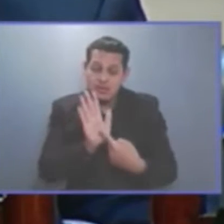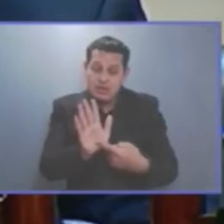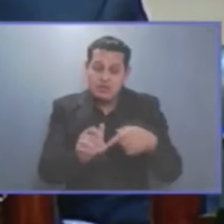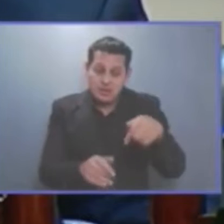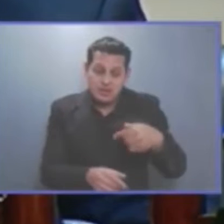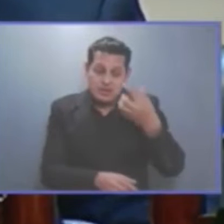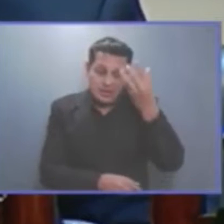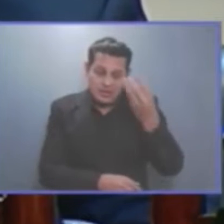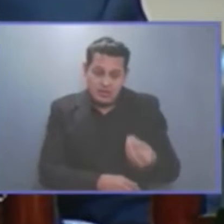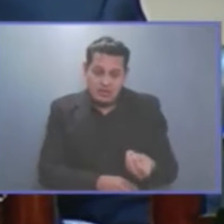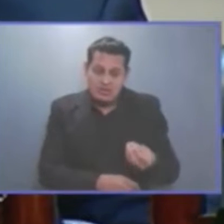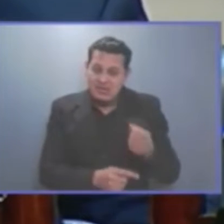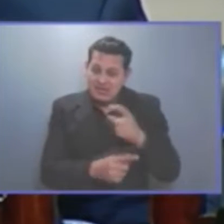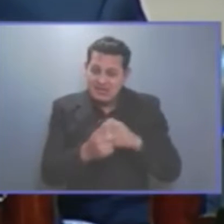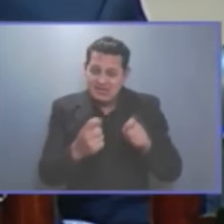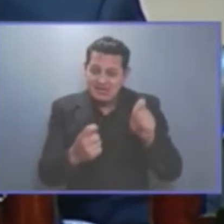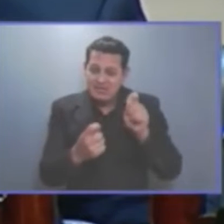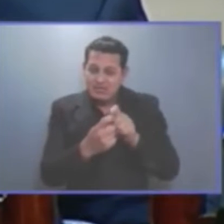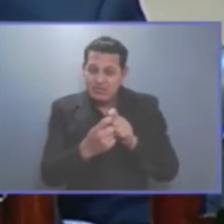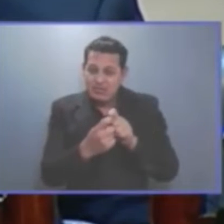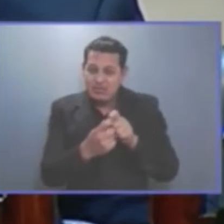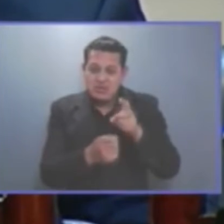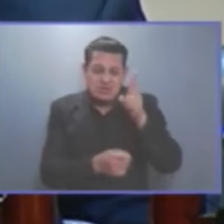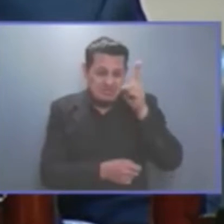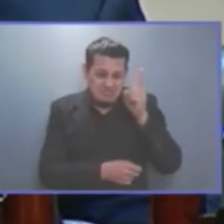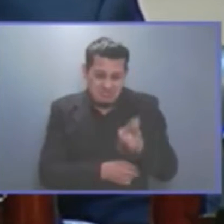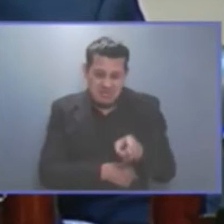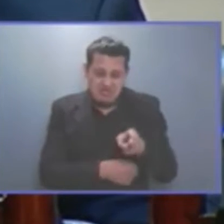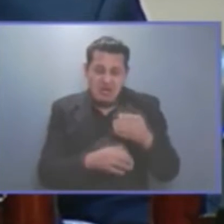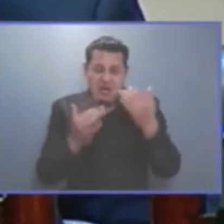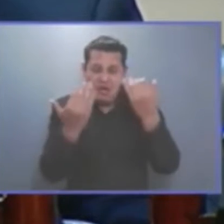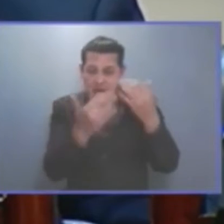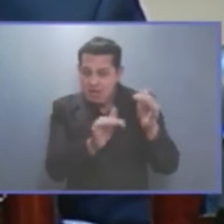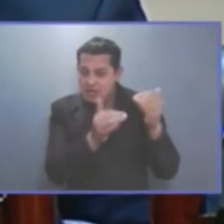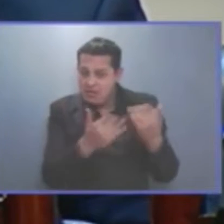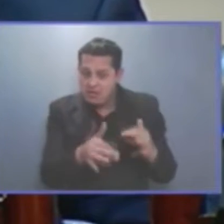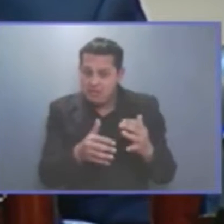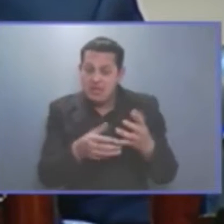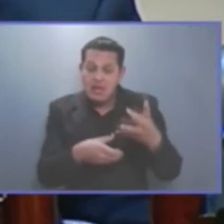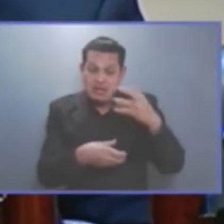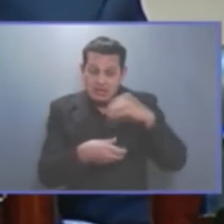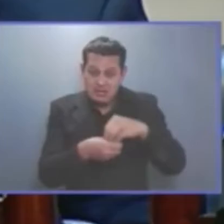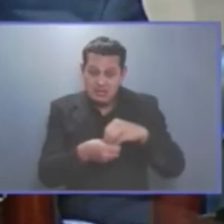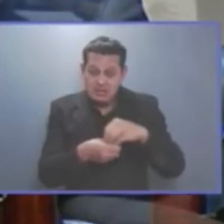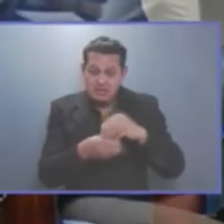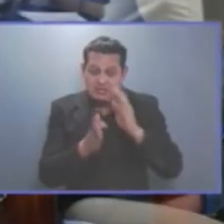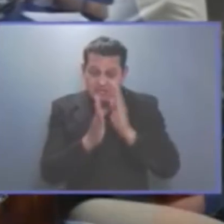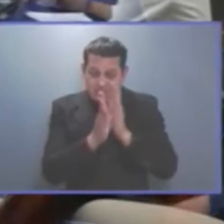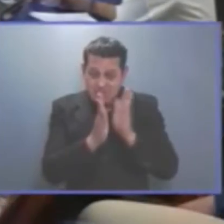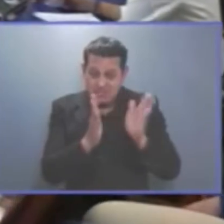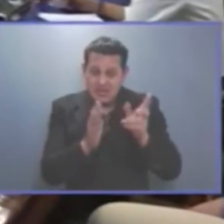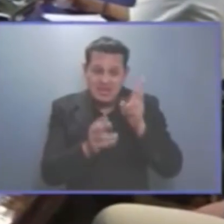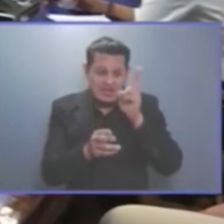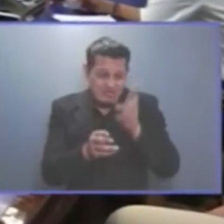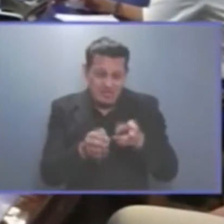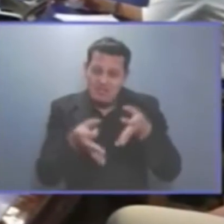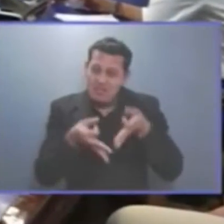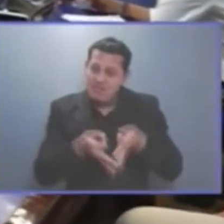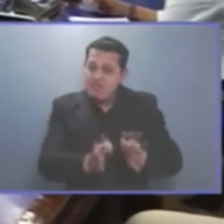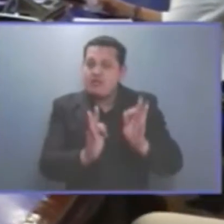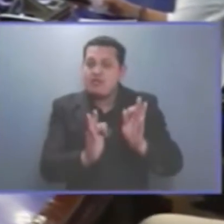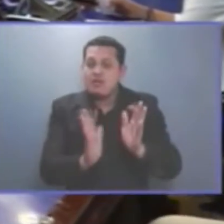día es exactamente por los mismos hechos incluso foliado de la misma